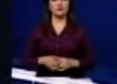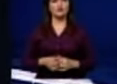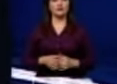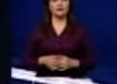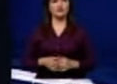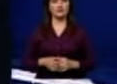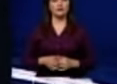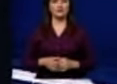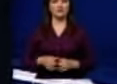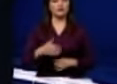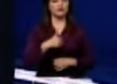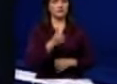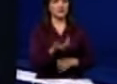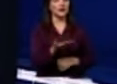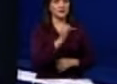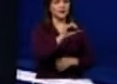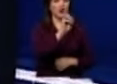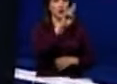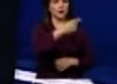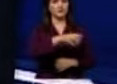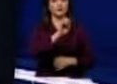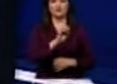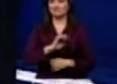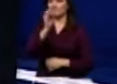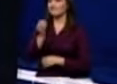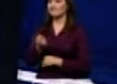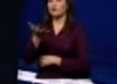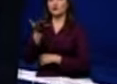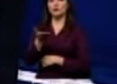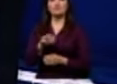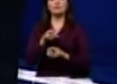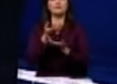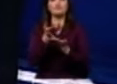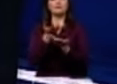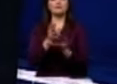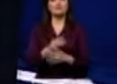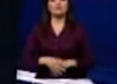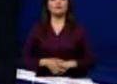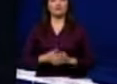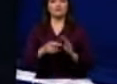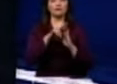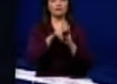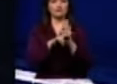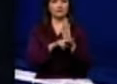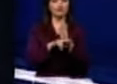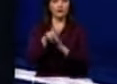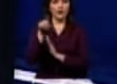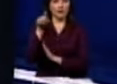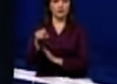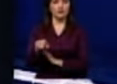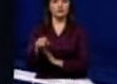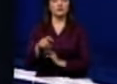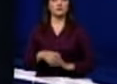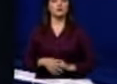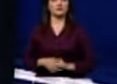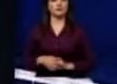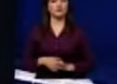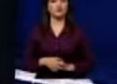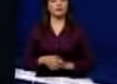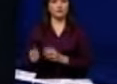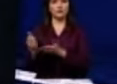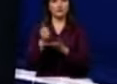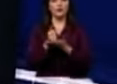agua. ¿Qué tal, Jorge? Gigi, buenos días, amigos televidentes. Además, le contaremos de los requisitos que necesita acceder a la